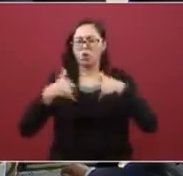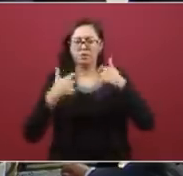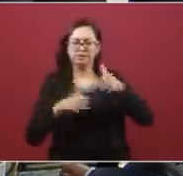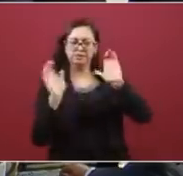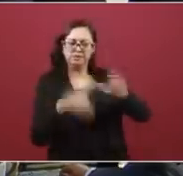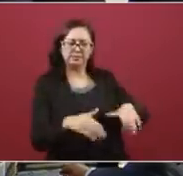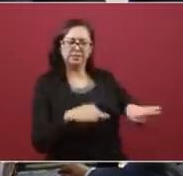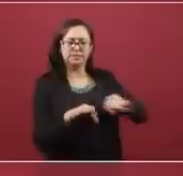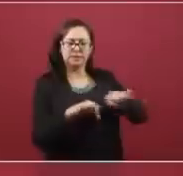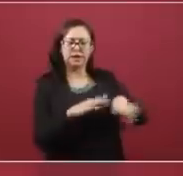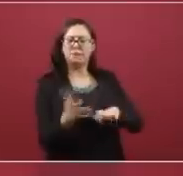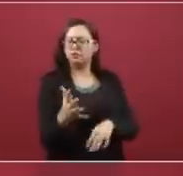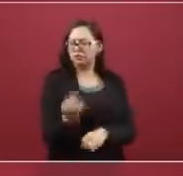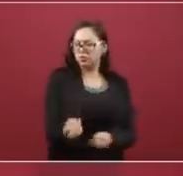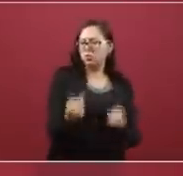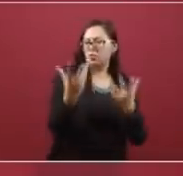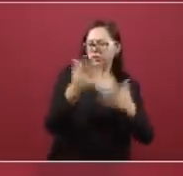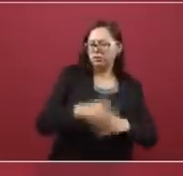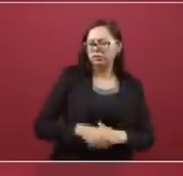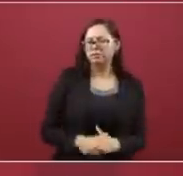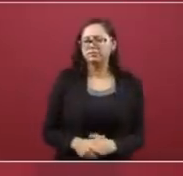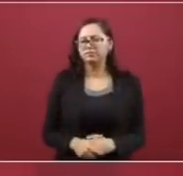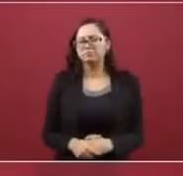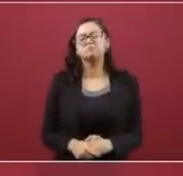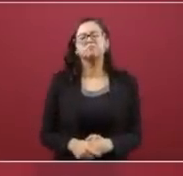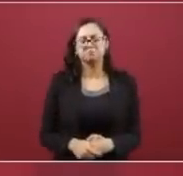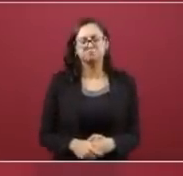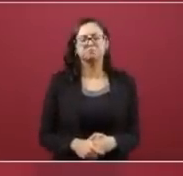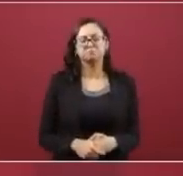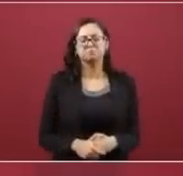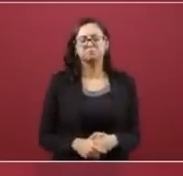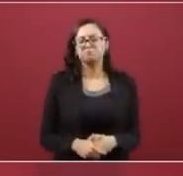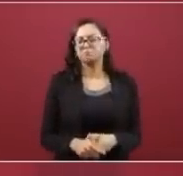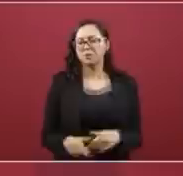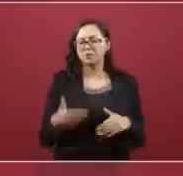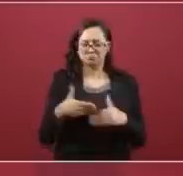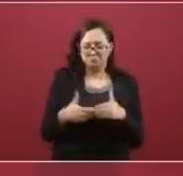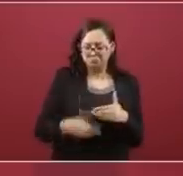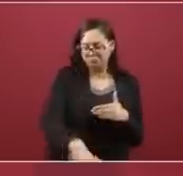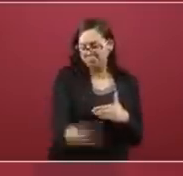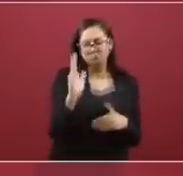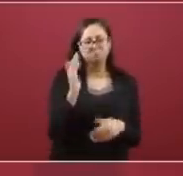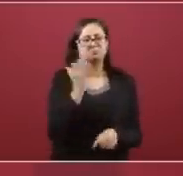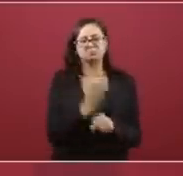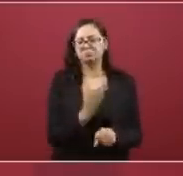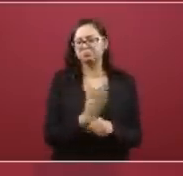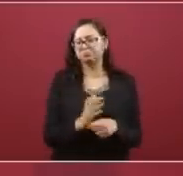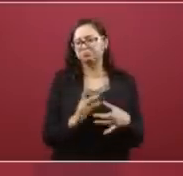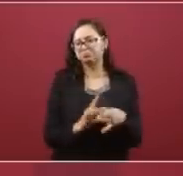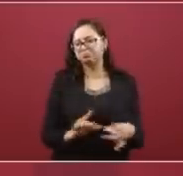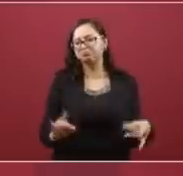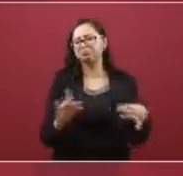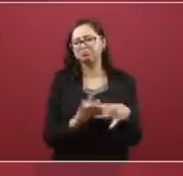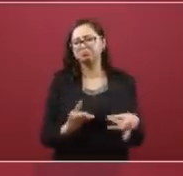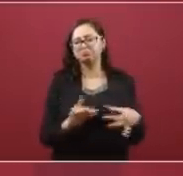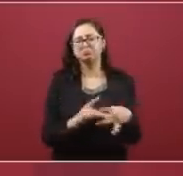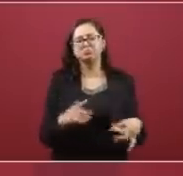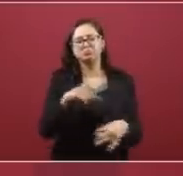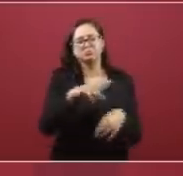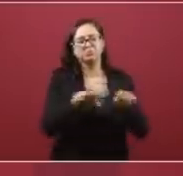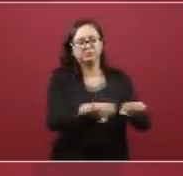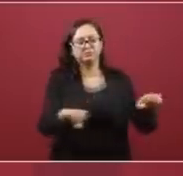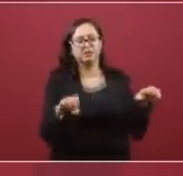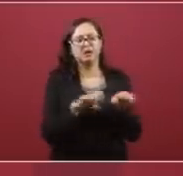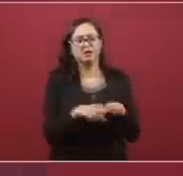cuerpo. Gracias. Sí, este estamos viendo eso. Eh hoy precisamente los integrantes del gabinete de